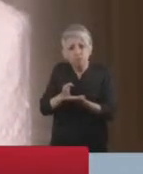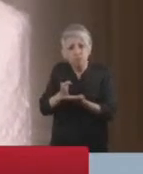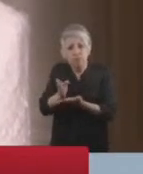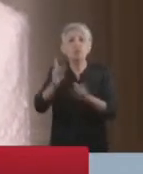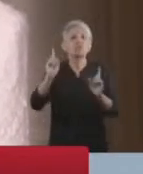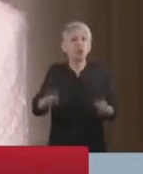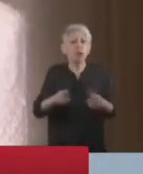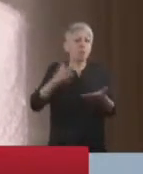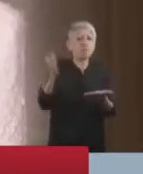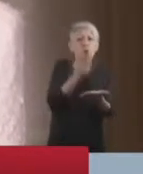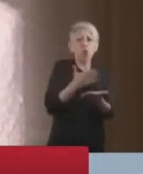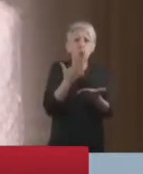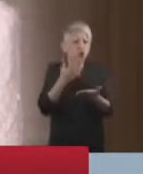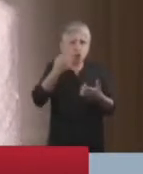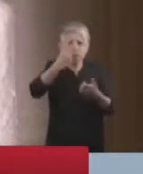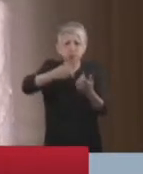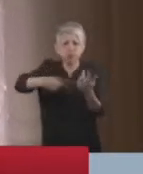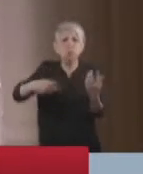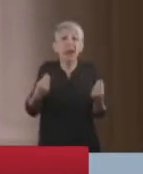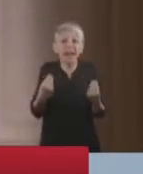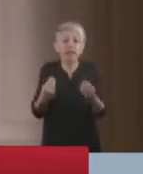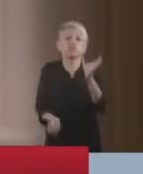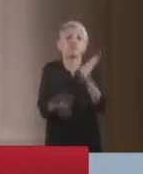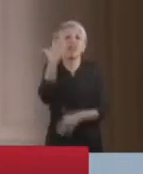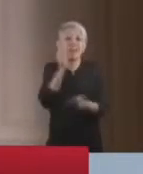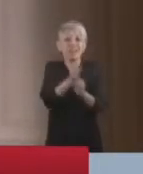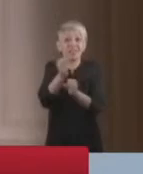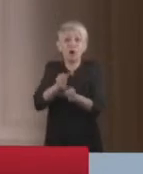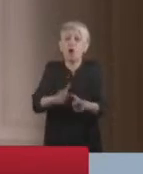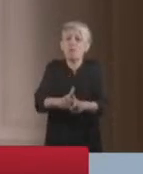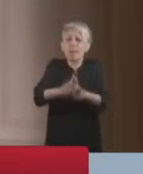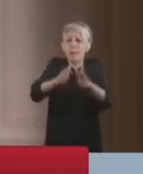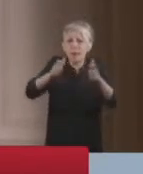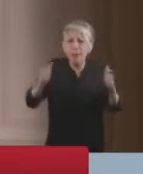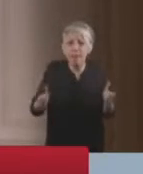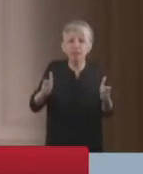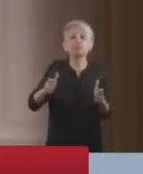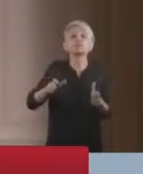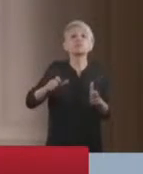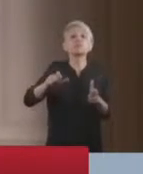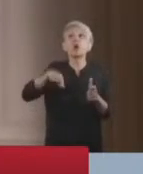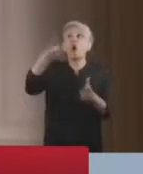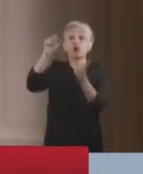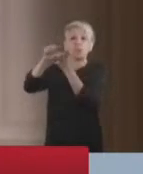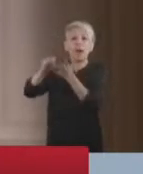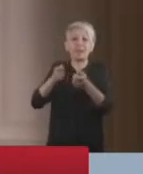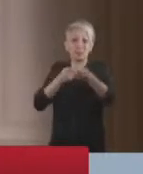sea, la producción está trabada por esta situación también, no solo lo financiero.